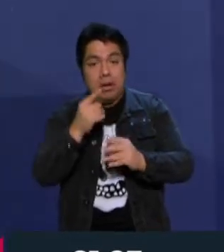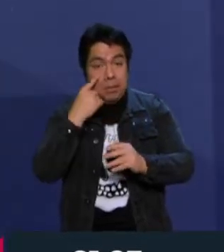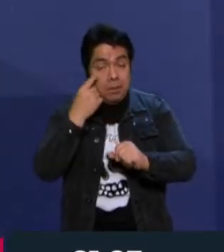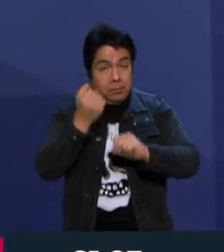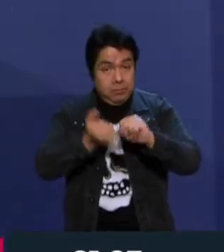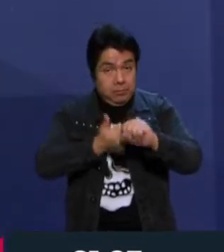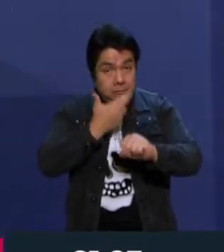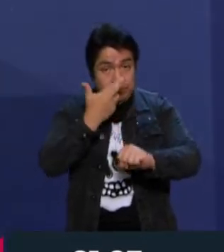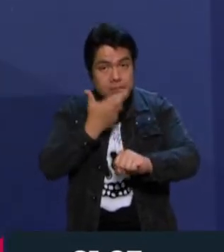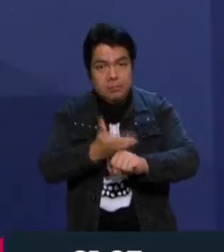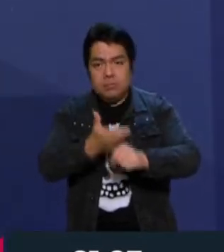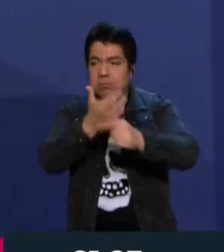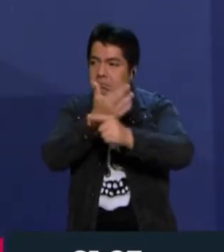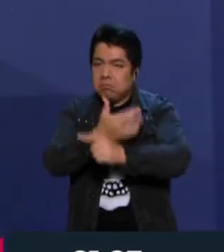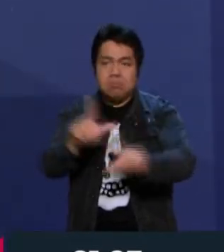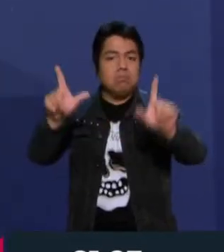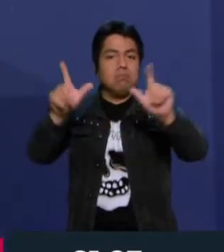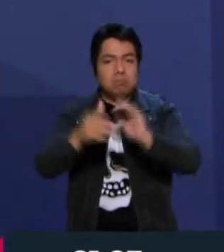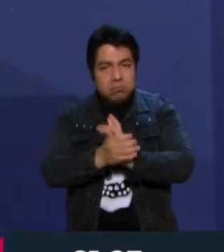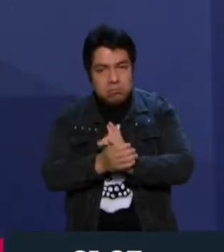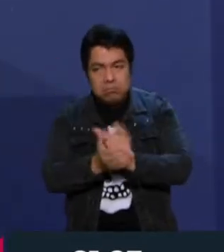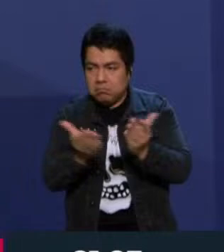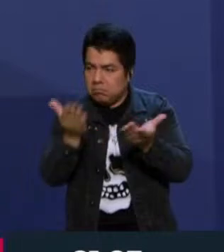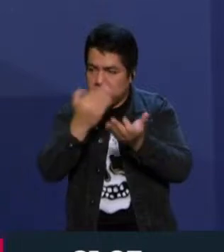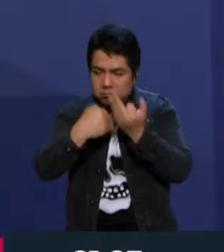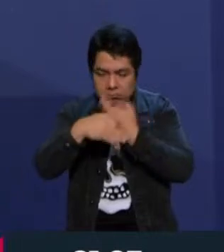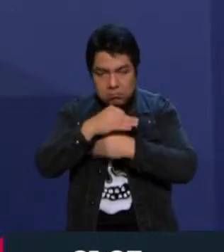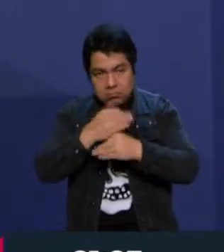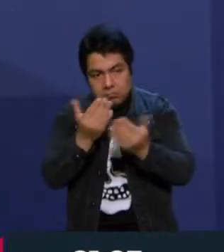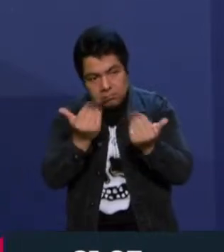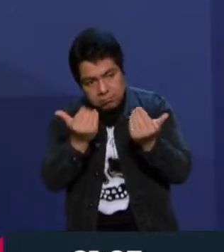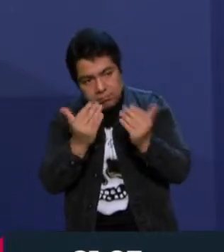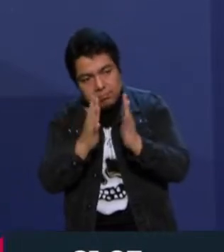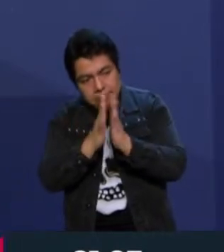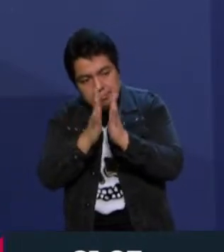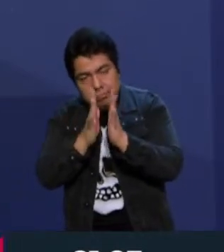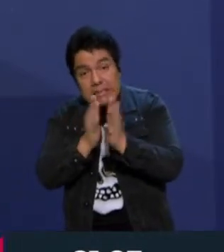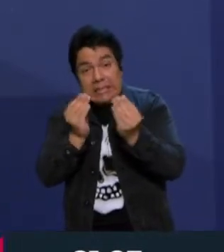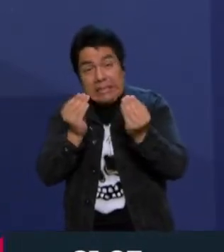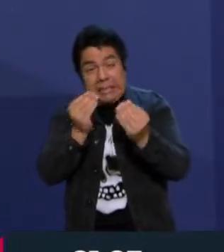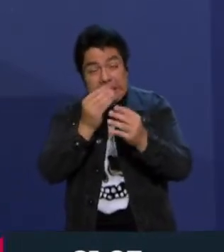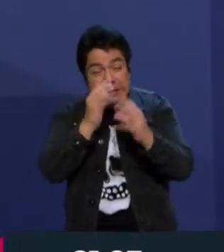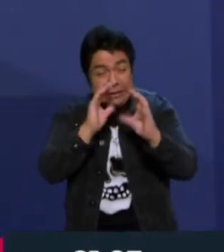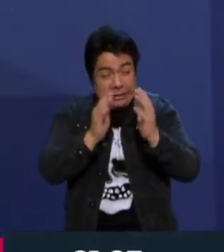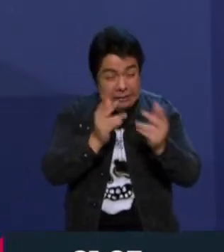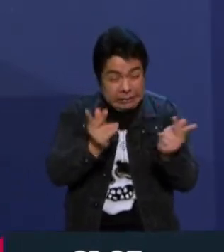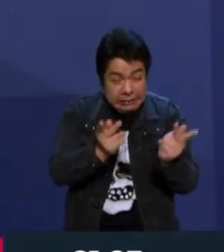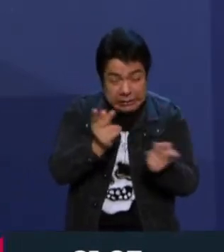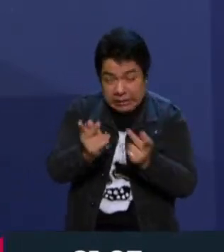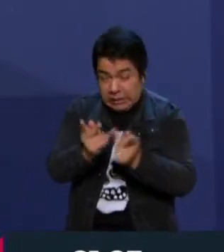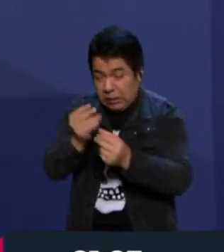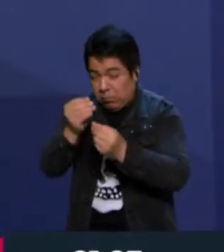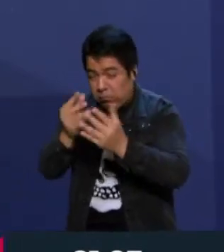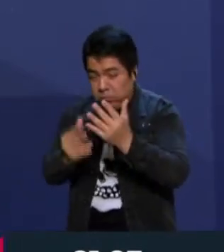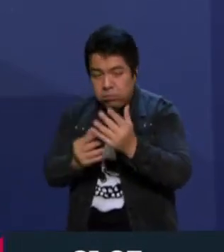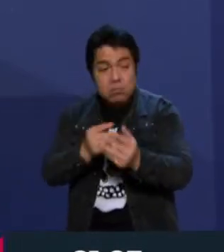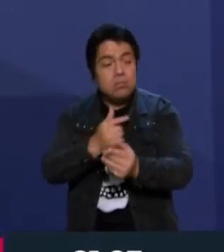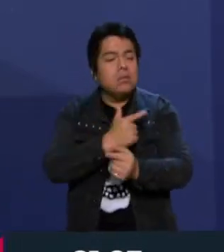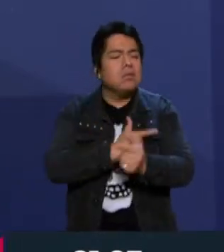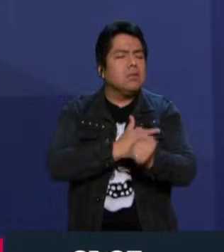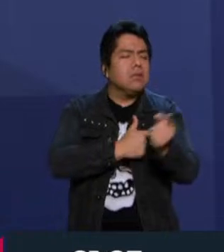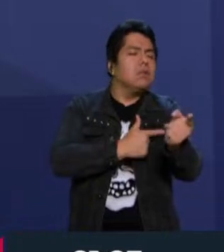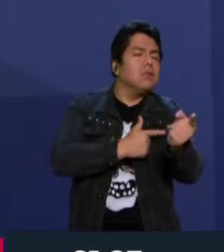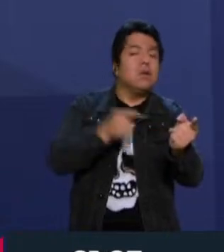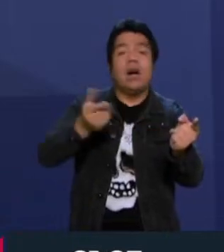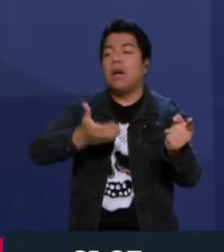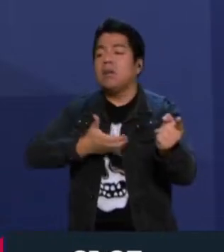secretaría muy abierta y participativa. Les vamos a preguntar un montón de cosas. Les vamos a preguntar qué les gustaría traer